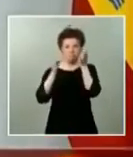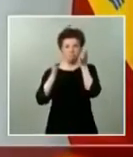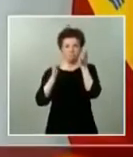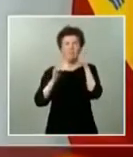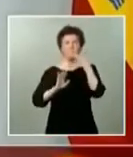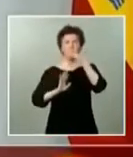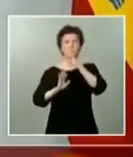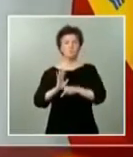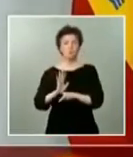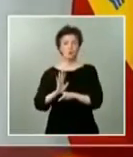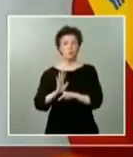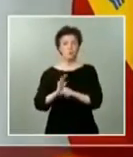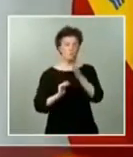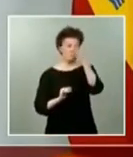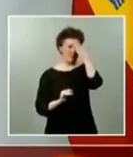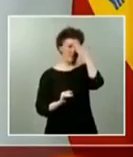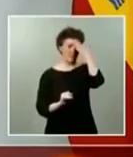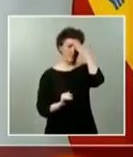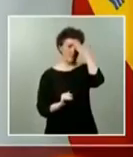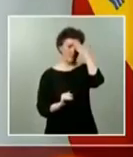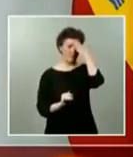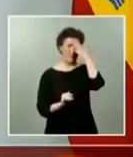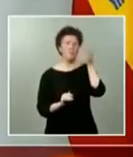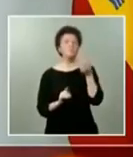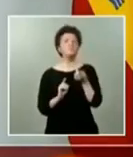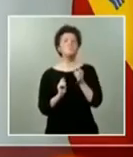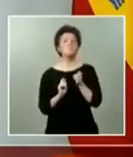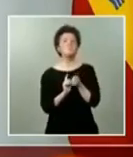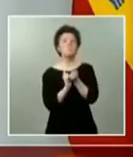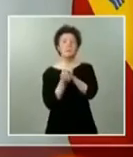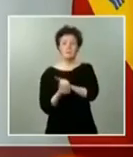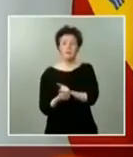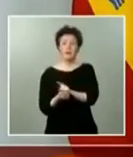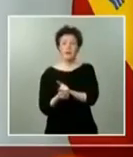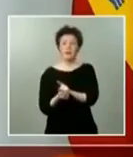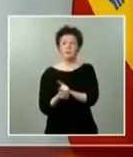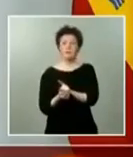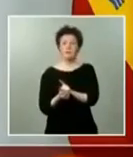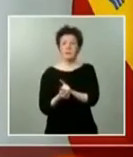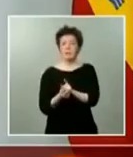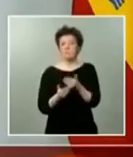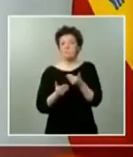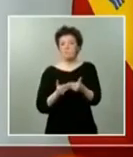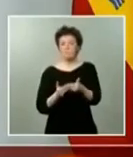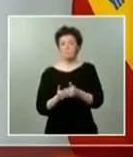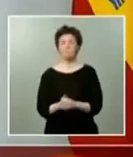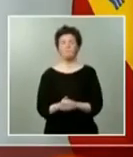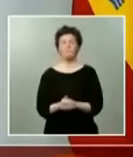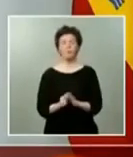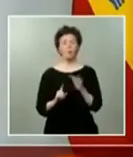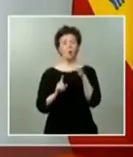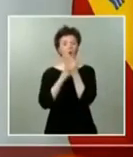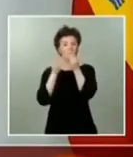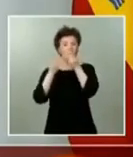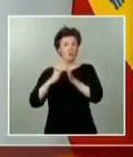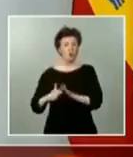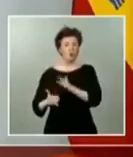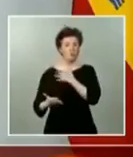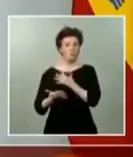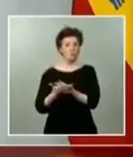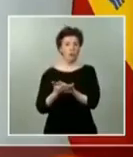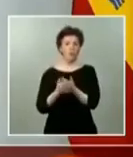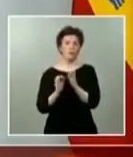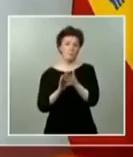norma principal y que va a cambiar el signo de los tiempos. Un contexto histórico que es de cambios. Si